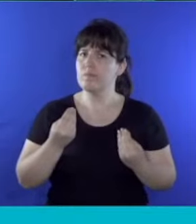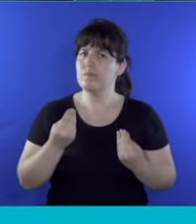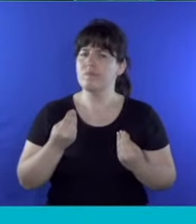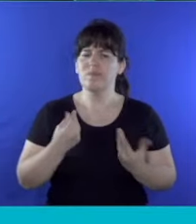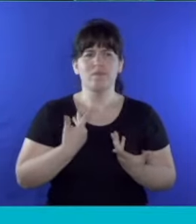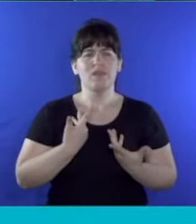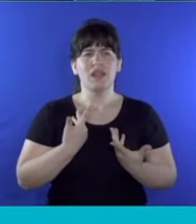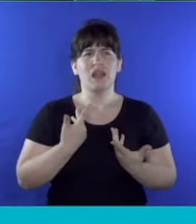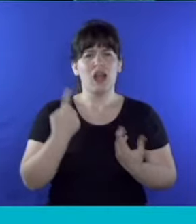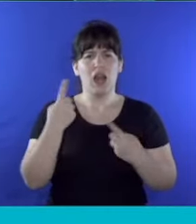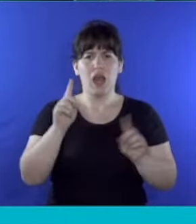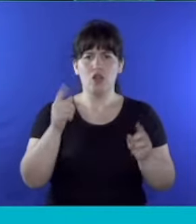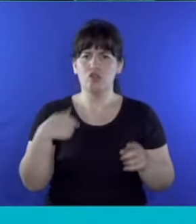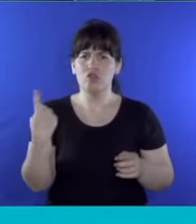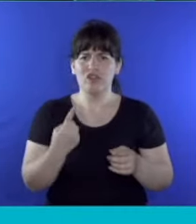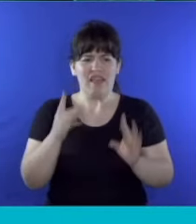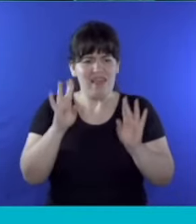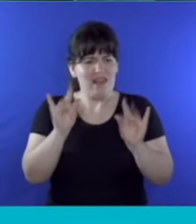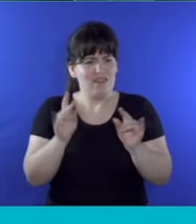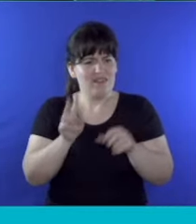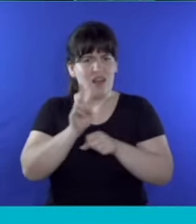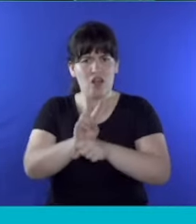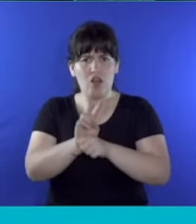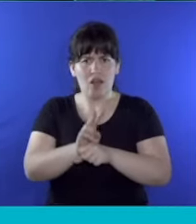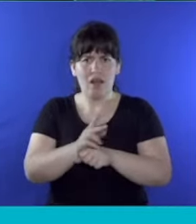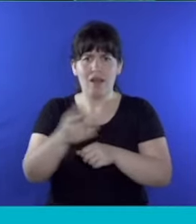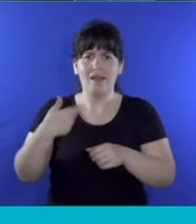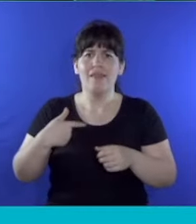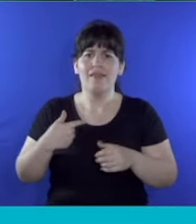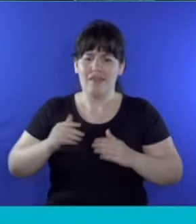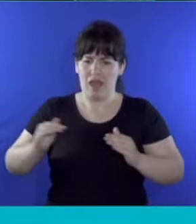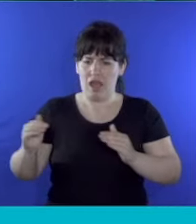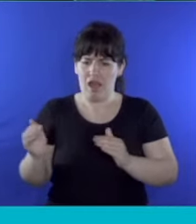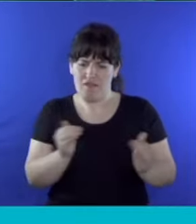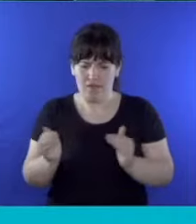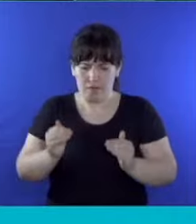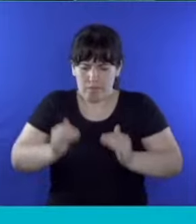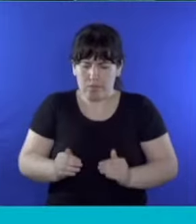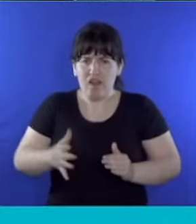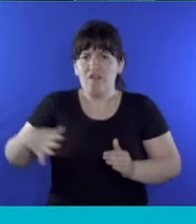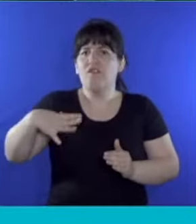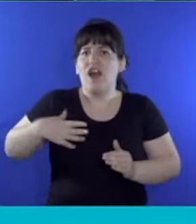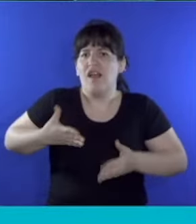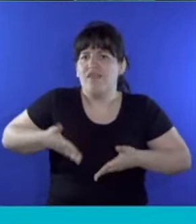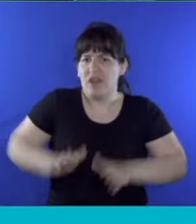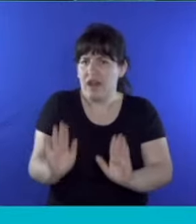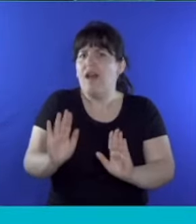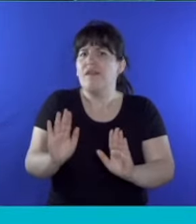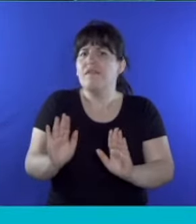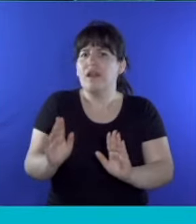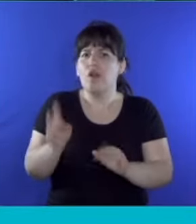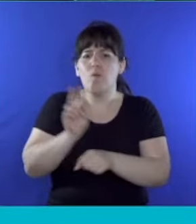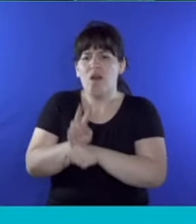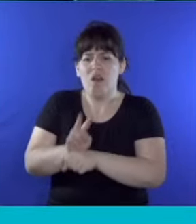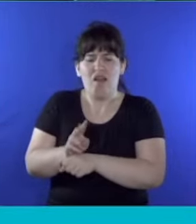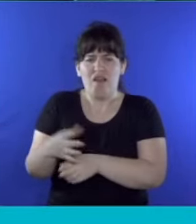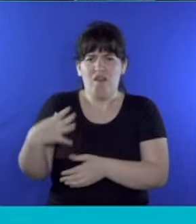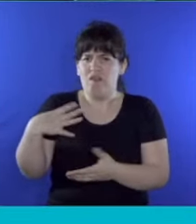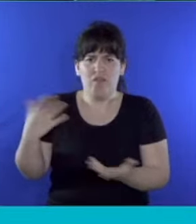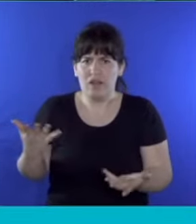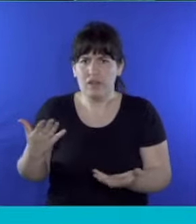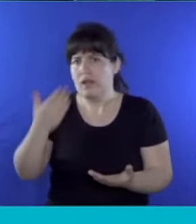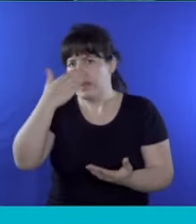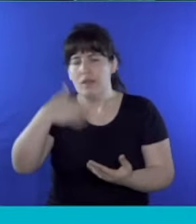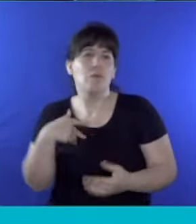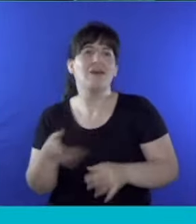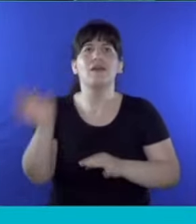es que nos cueste tanto defender la vida del niño por nacer y después vengamos acá a presentar un montón de proyectos queriendo